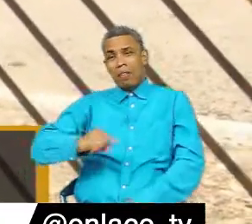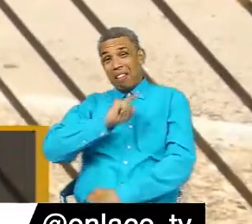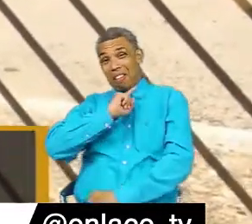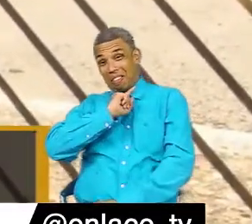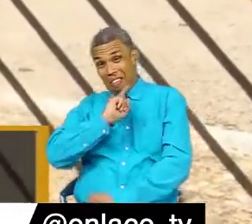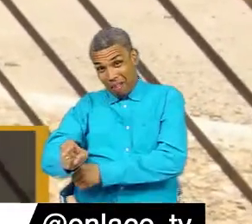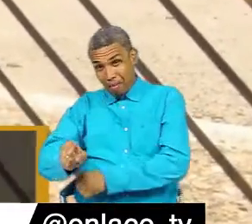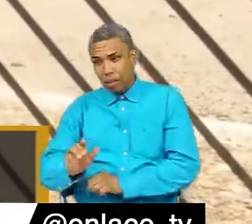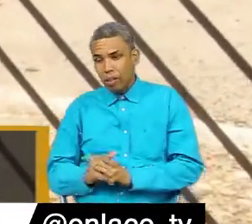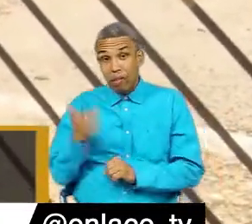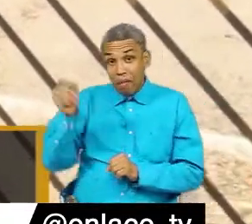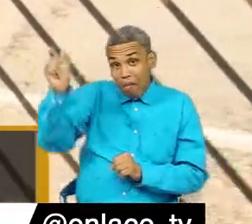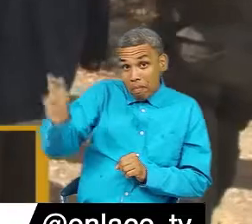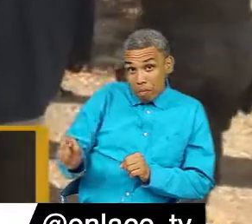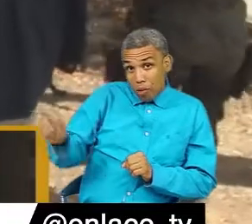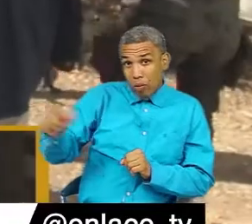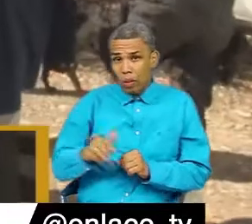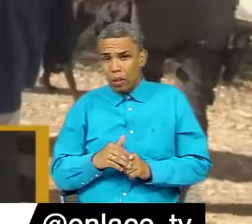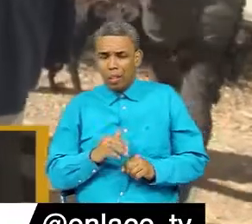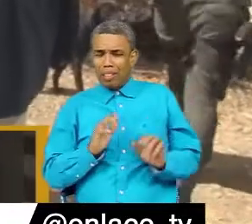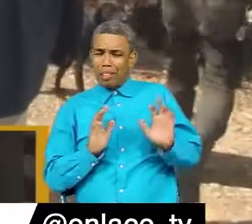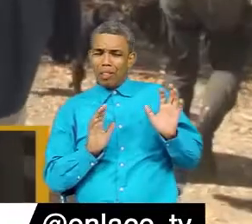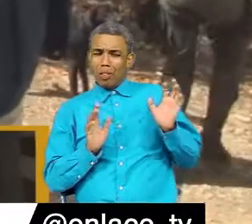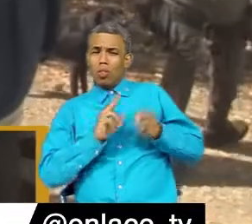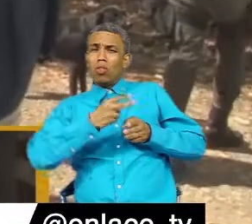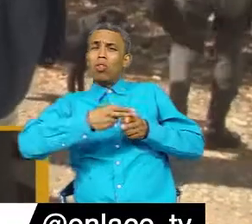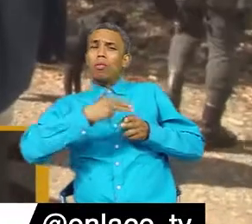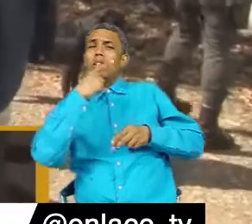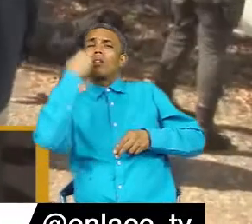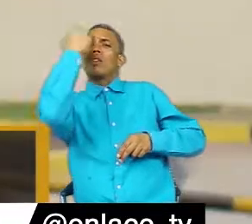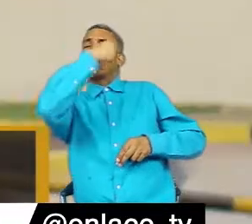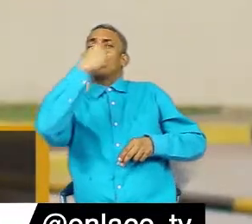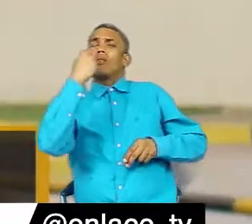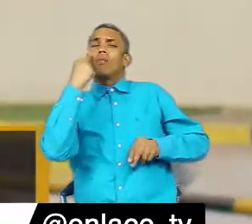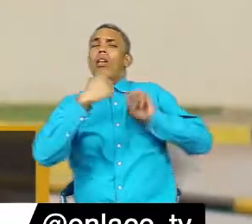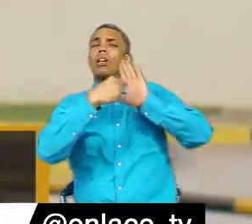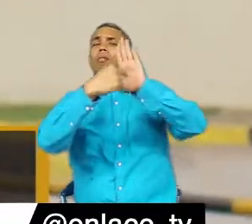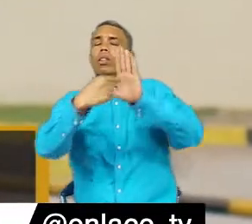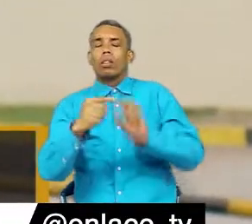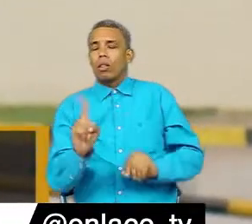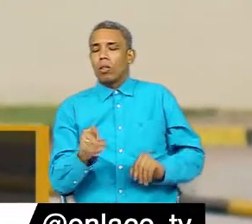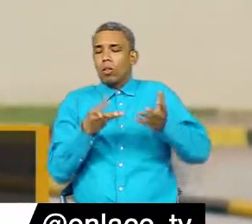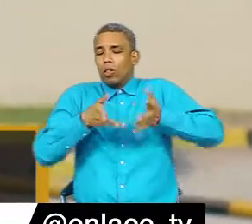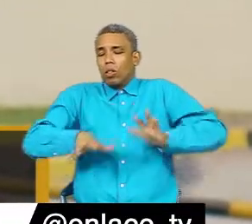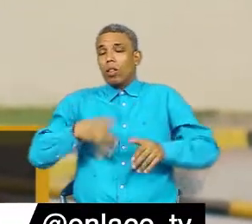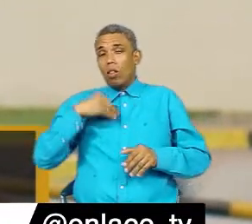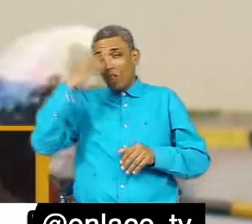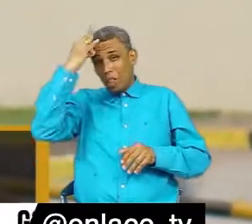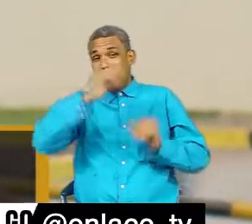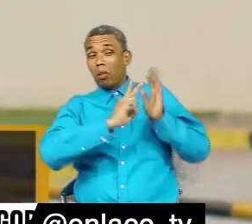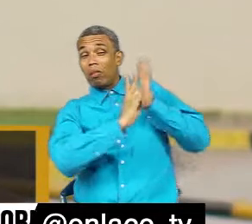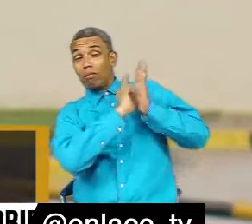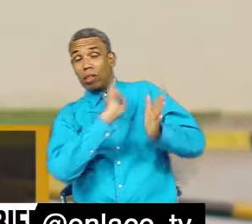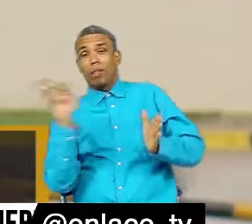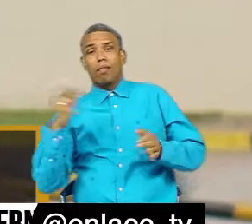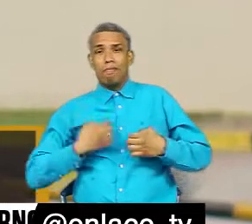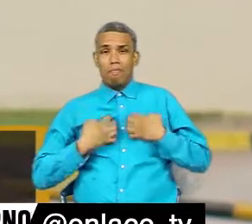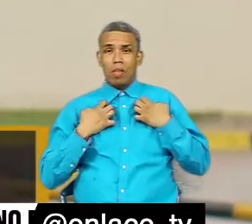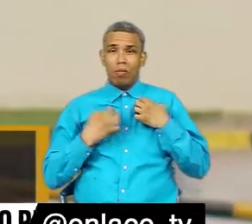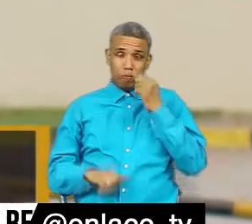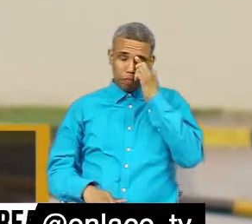teme por su vida y por ello prefiere la reserva de su identidad. Sí, claro, es un hecho preocupante para los trabajadores y preocupante para la comunidad en